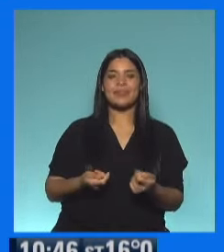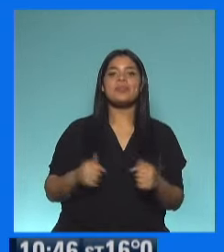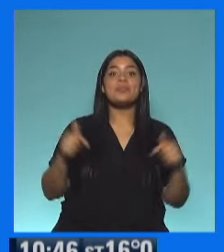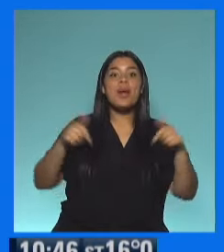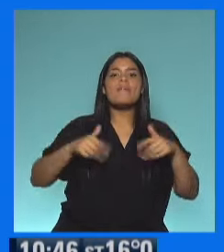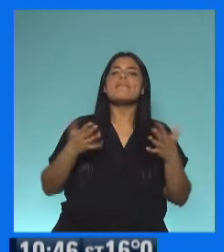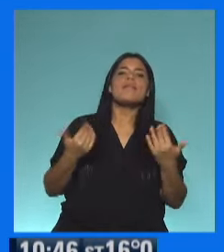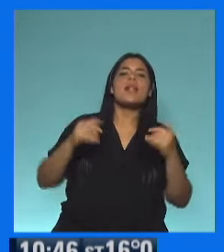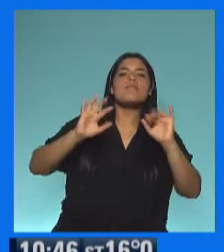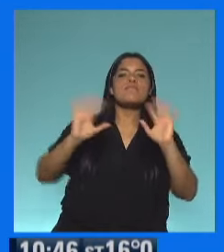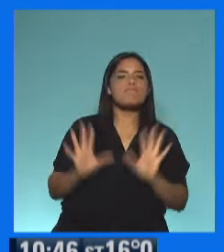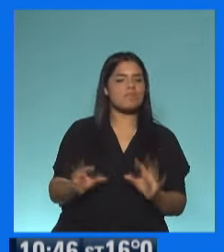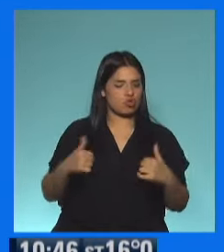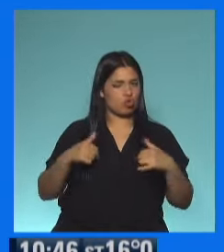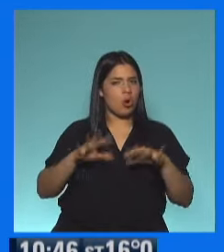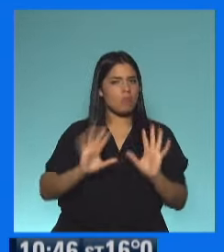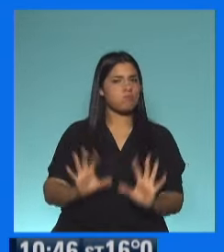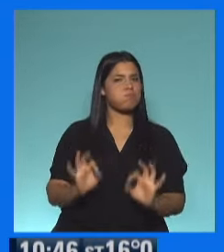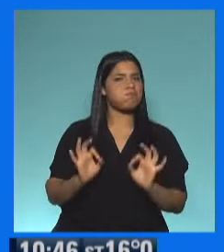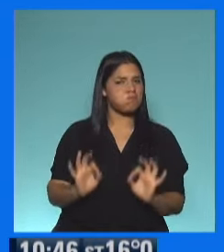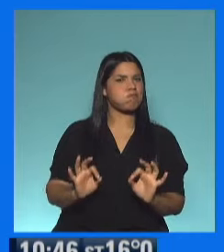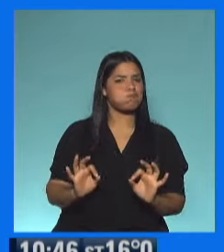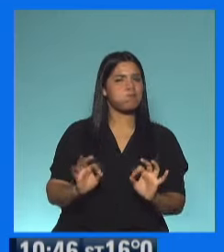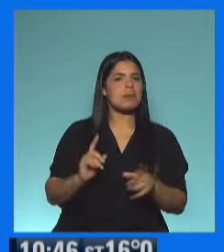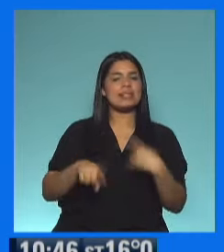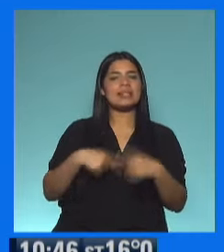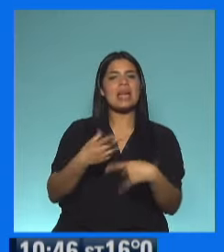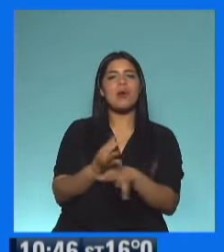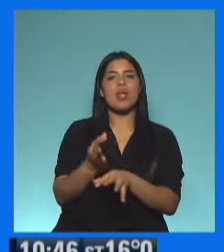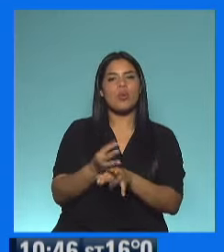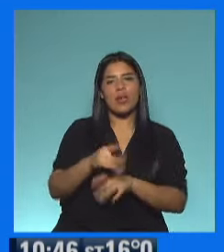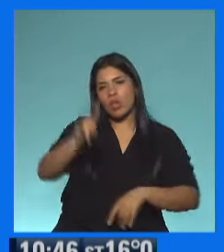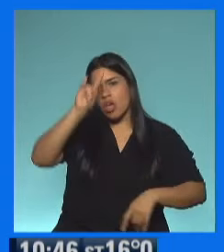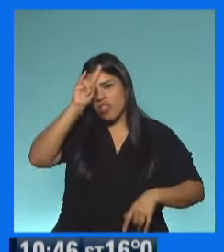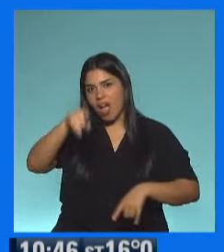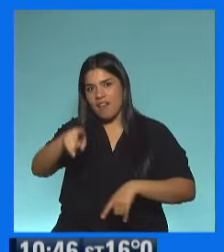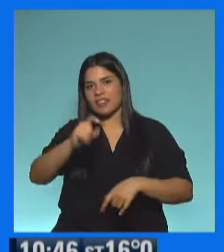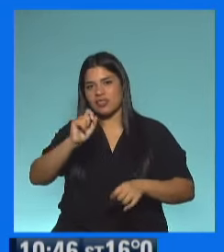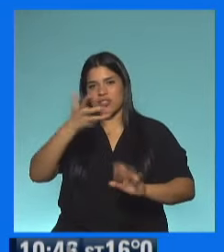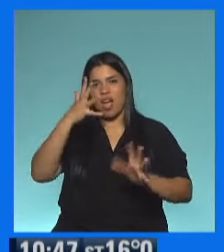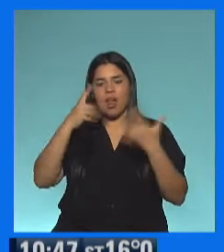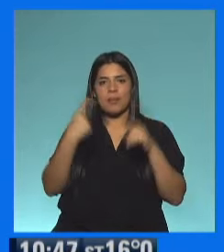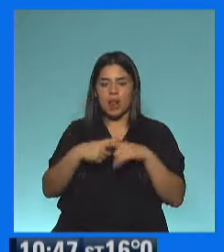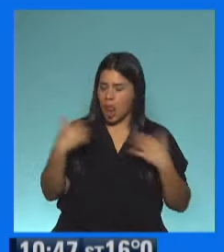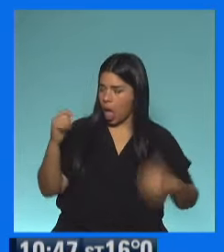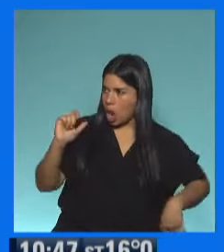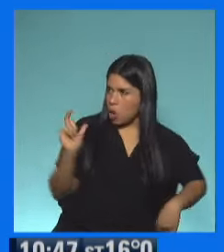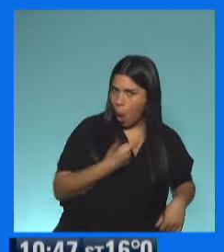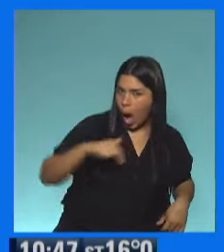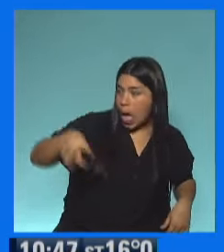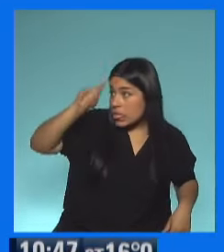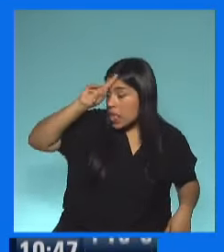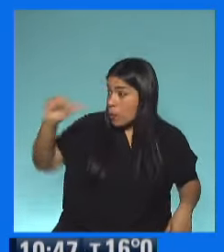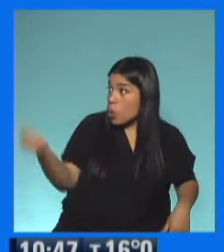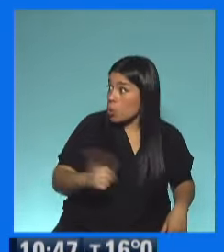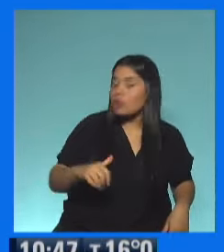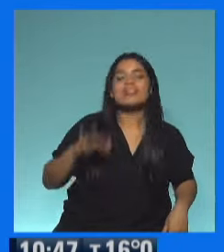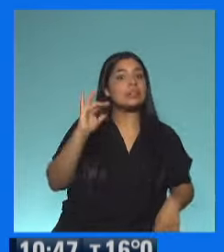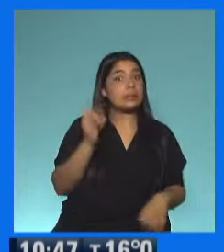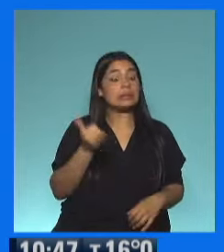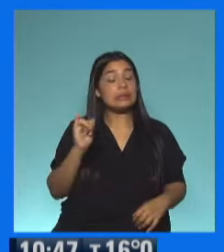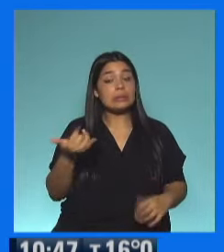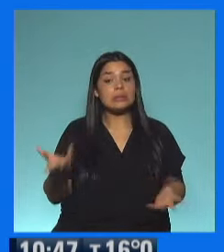Preparando. Preparado para la murga de Seguimos Educando con el diablillo del carnaval. ¿Qué? ¿Apareció el diablillo del carnaval? Apareció, sí, apareció. Nos cuenta Tomás.